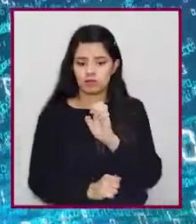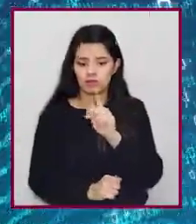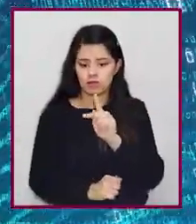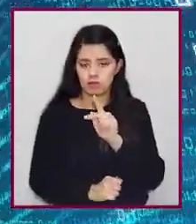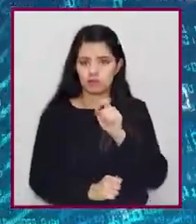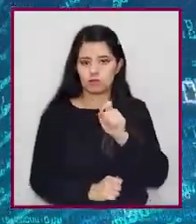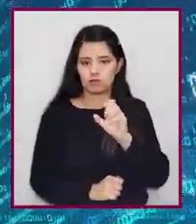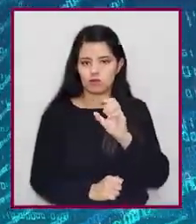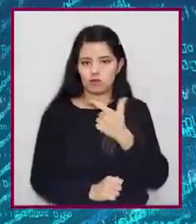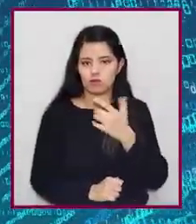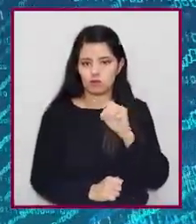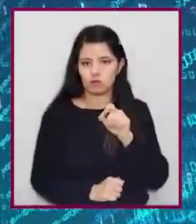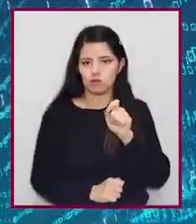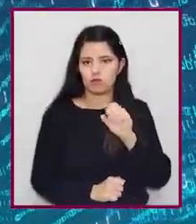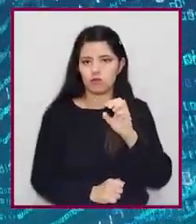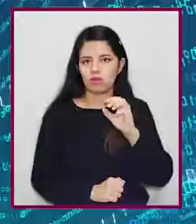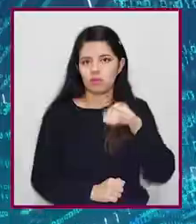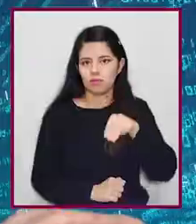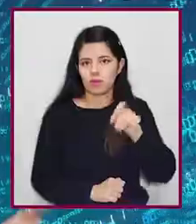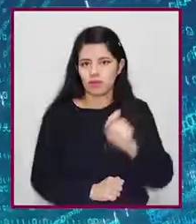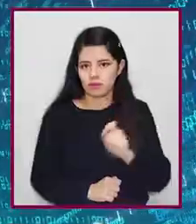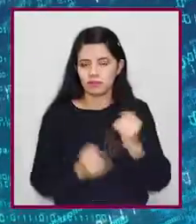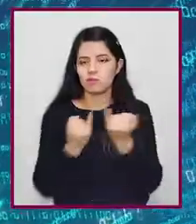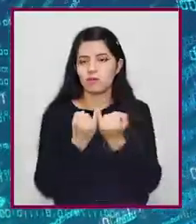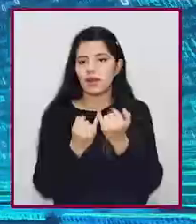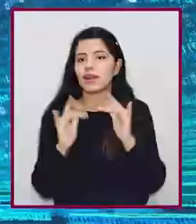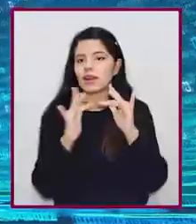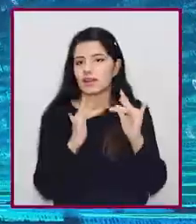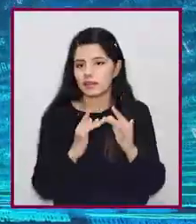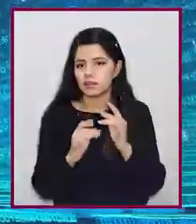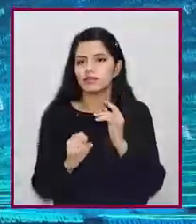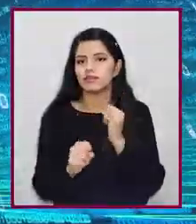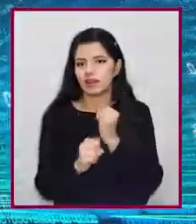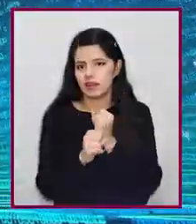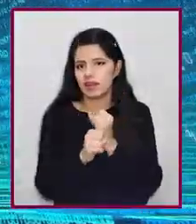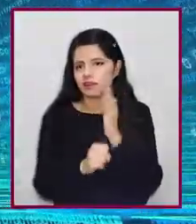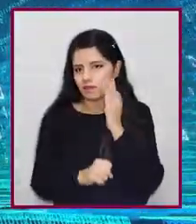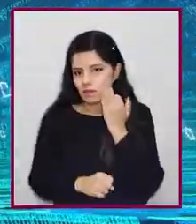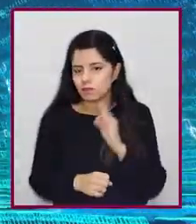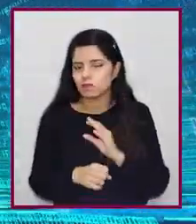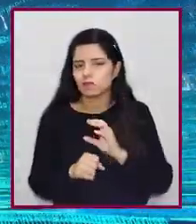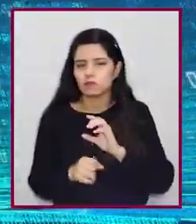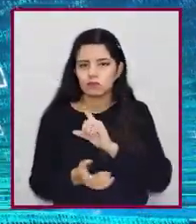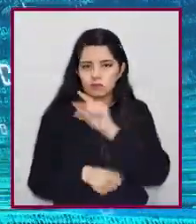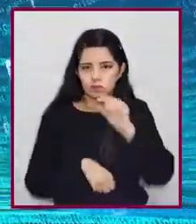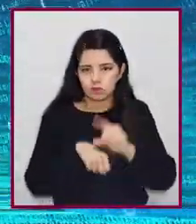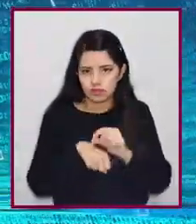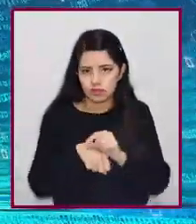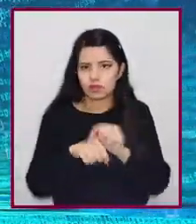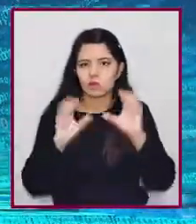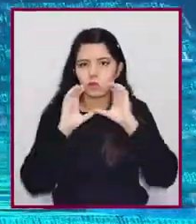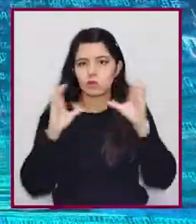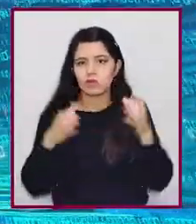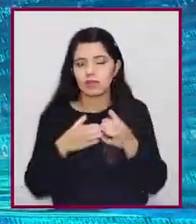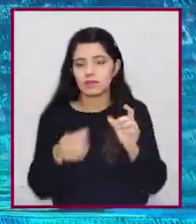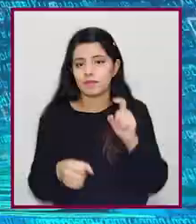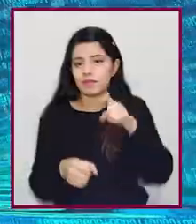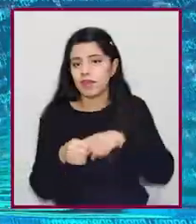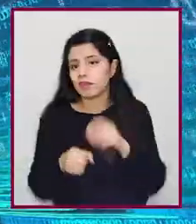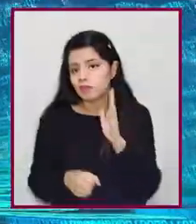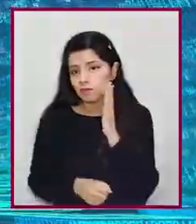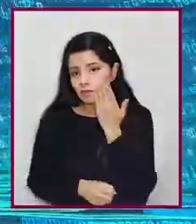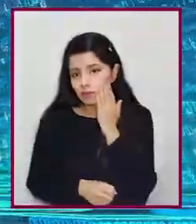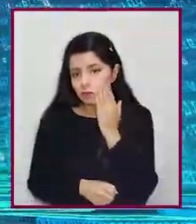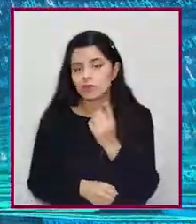jovenesencasa.sep.gov.mx. Y no se olviden de seguirnos en nuestras redes sociales. Únanse a la comunidad de Jóvenes en Casa en Facebook y cuéntenos qué métodos